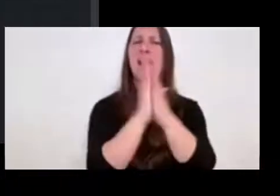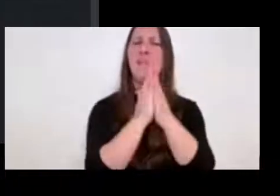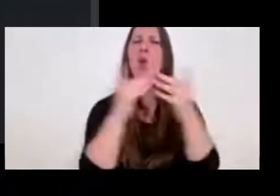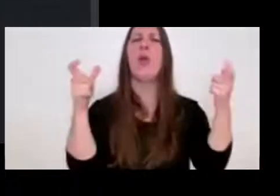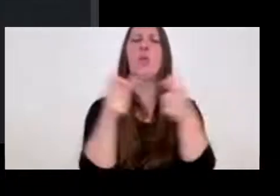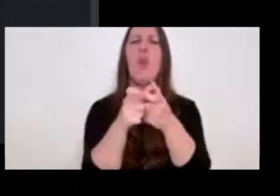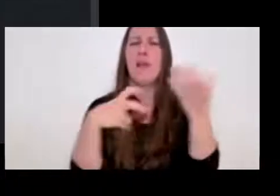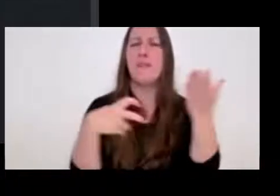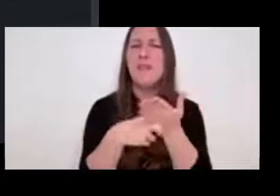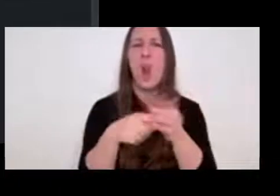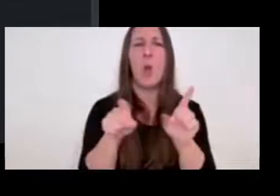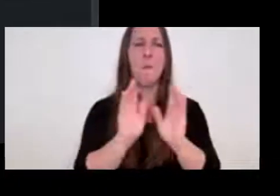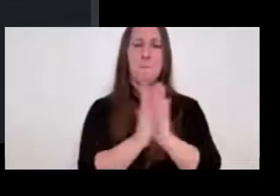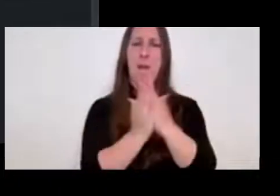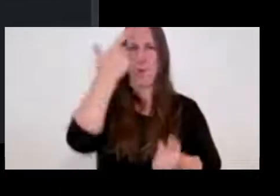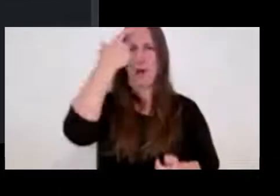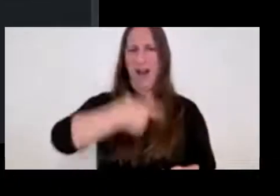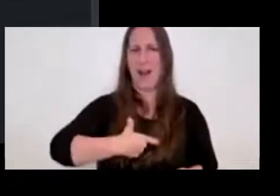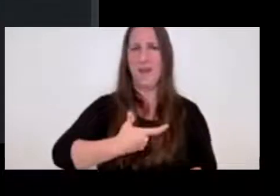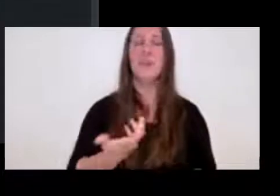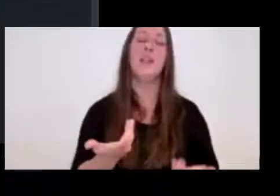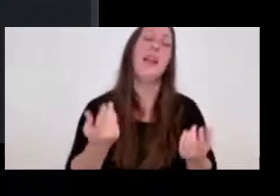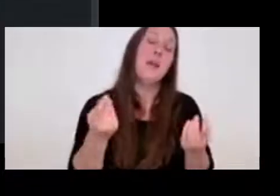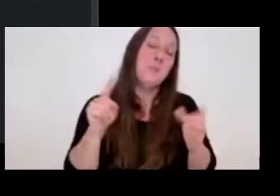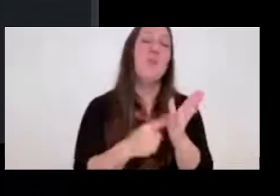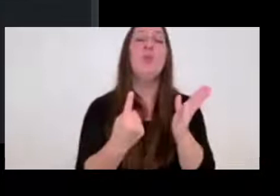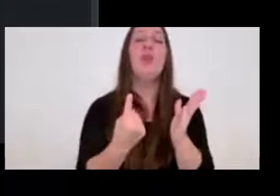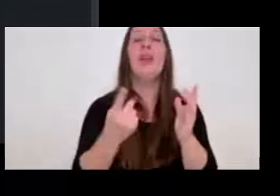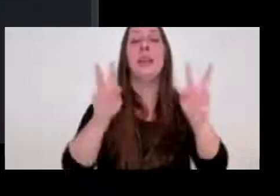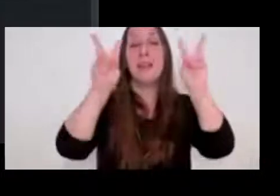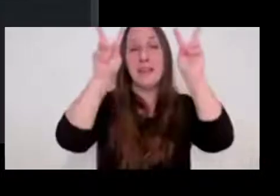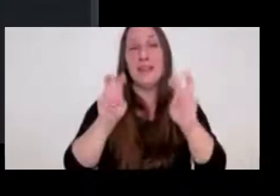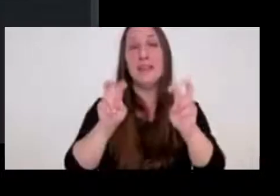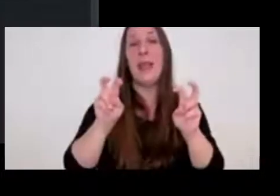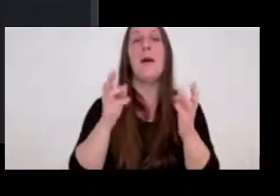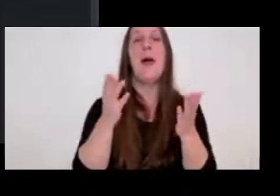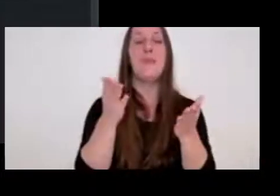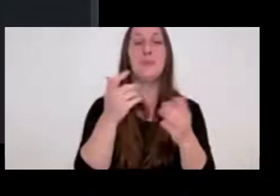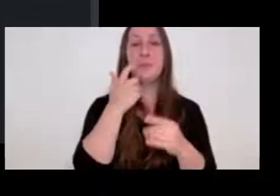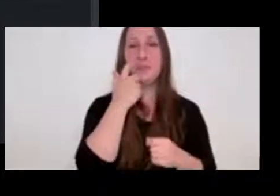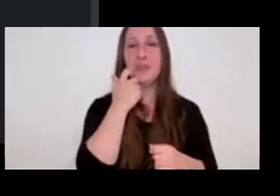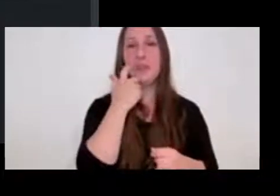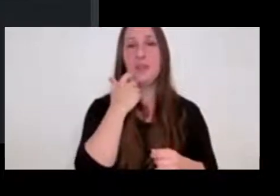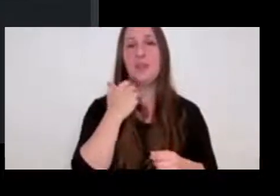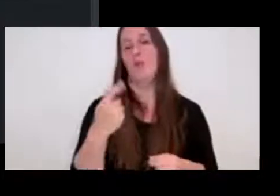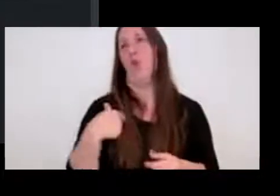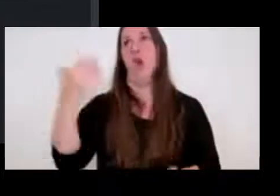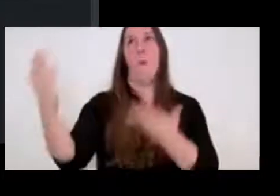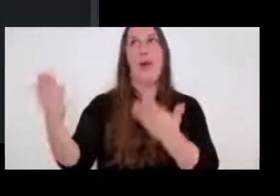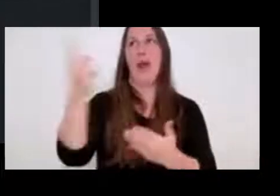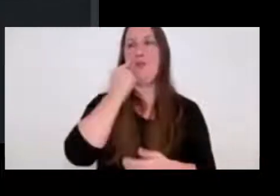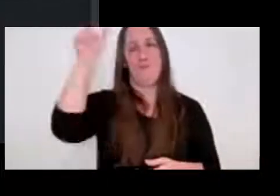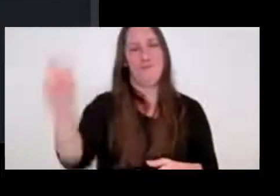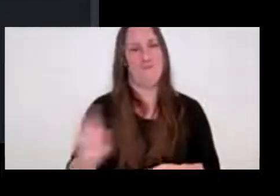ser Fowler. Lo que pasa es que en materia impositiva, ojalá, yo no me puedo comparar con él, pero quiero decir, en